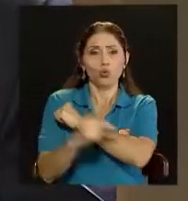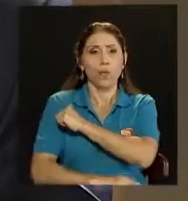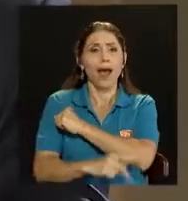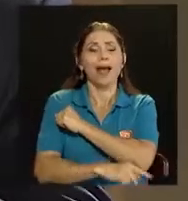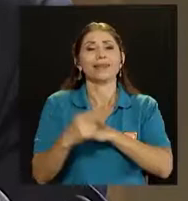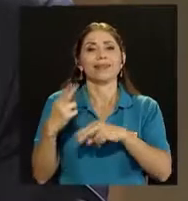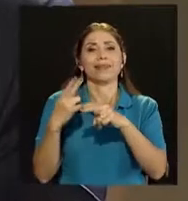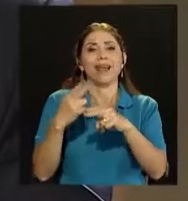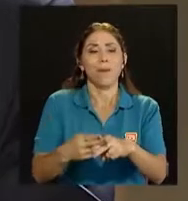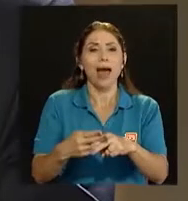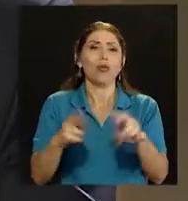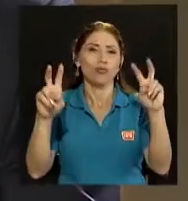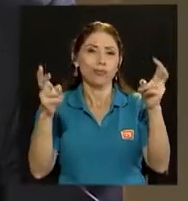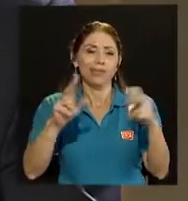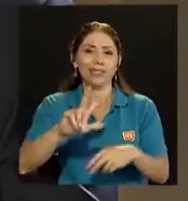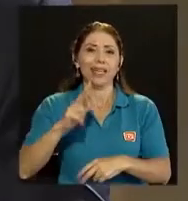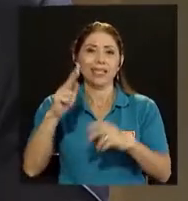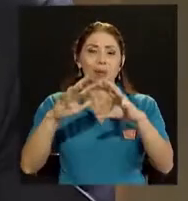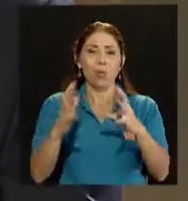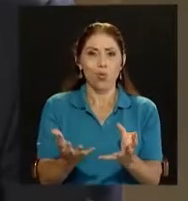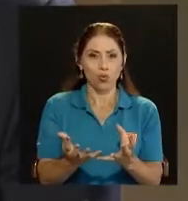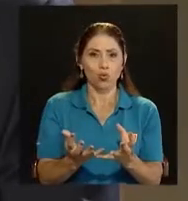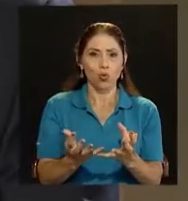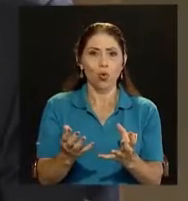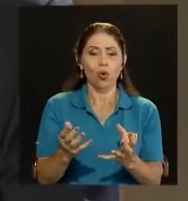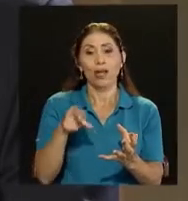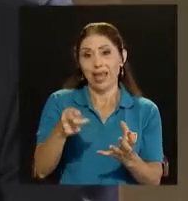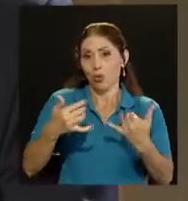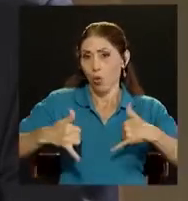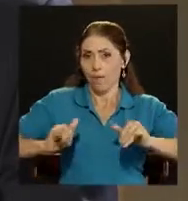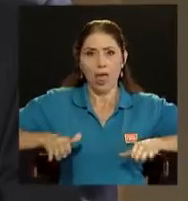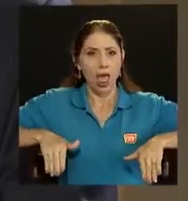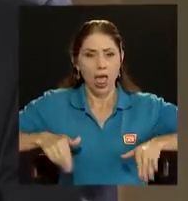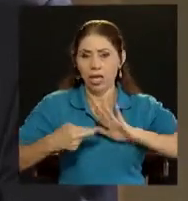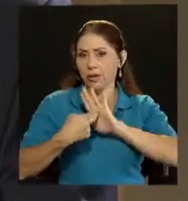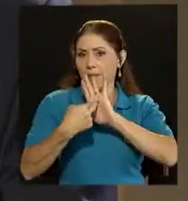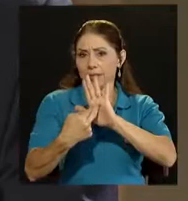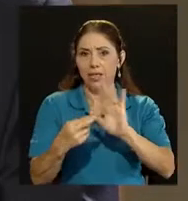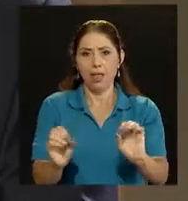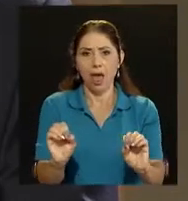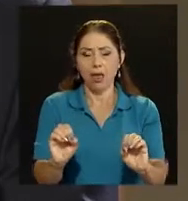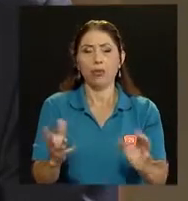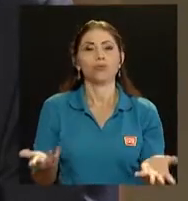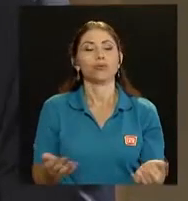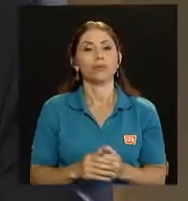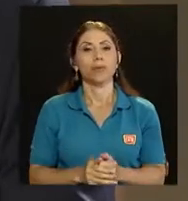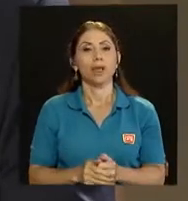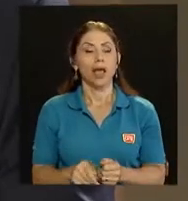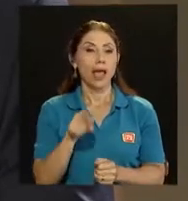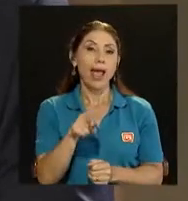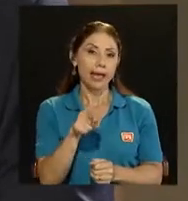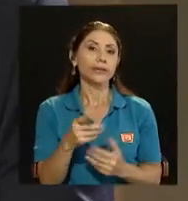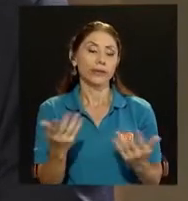llamado tercer mundo, que no son representados de ninguna manera. Y eso